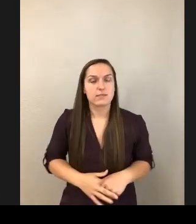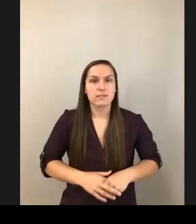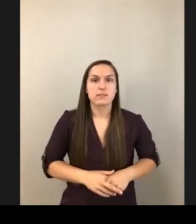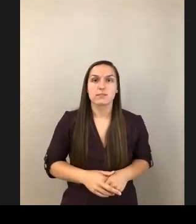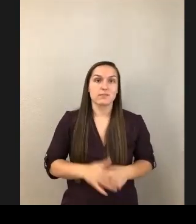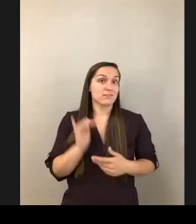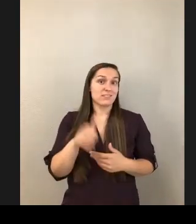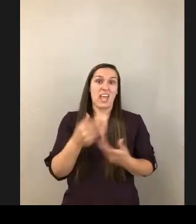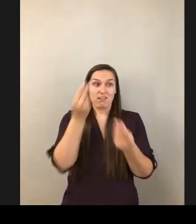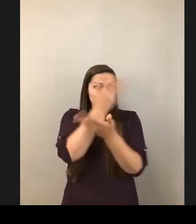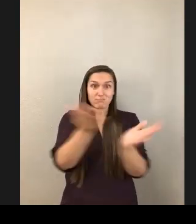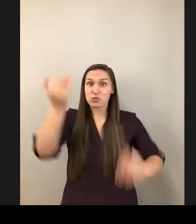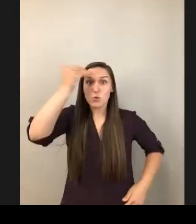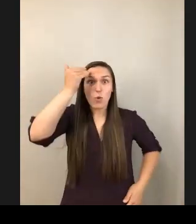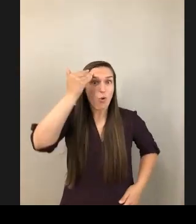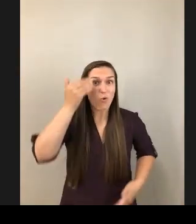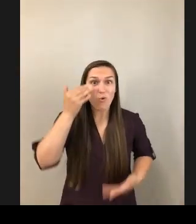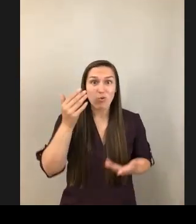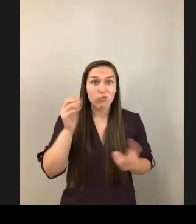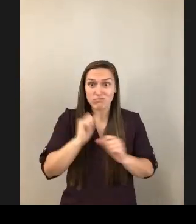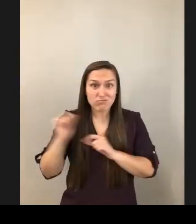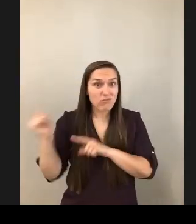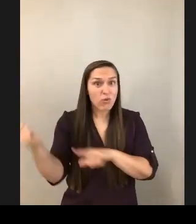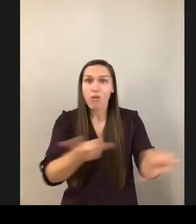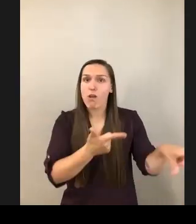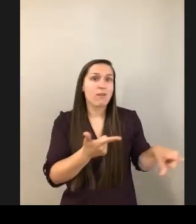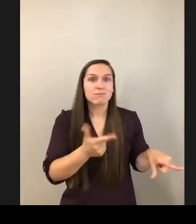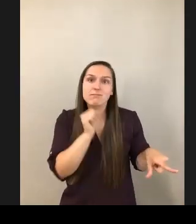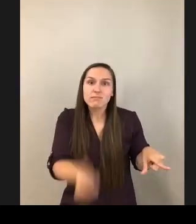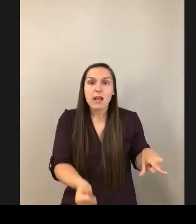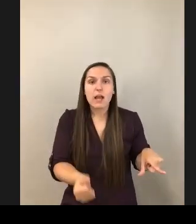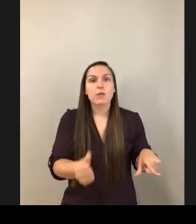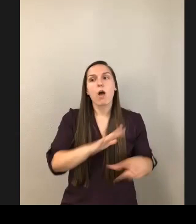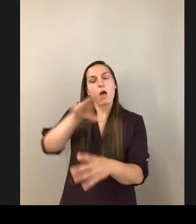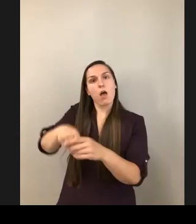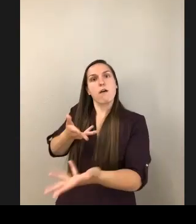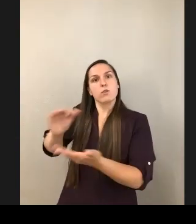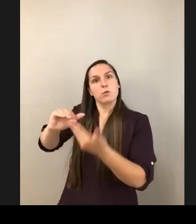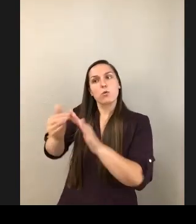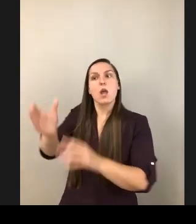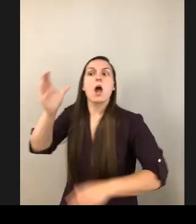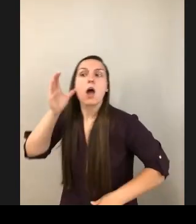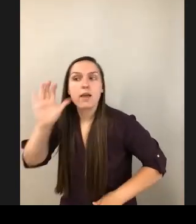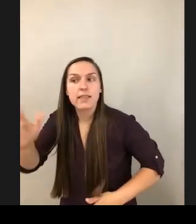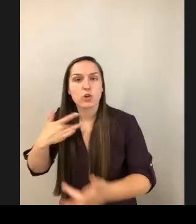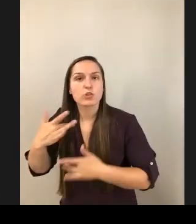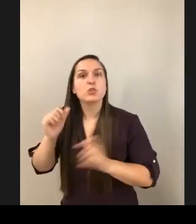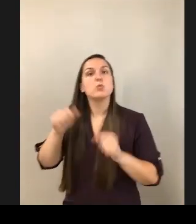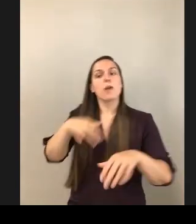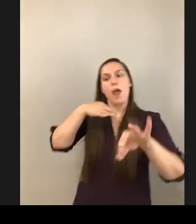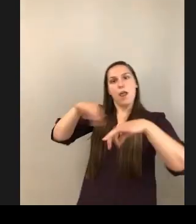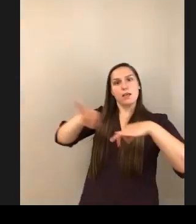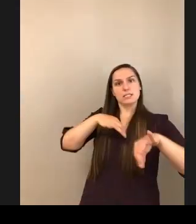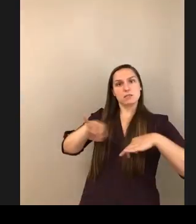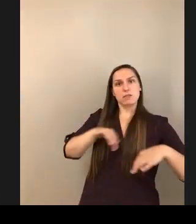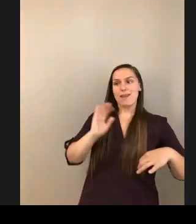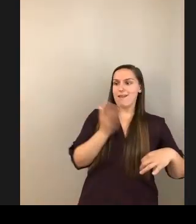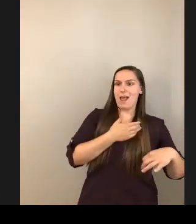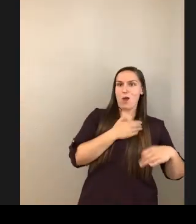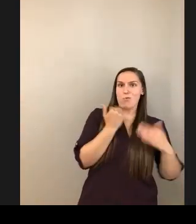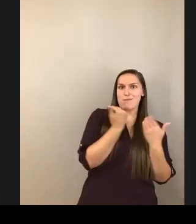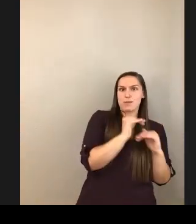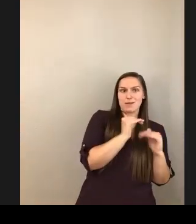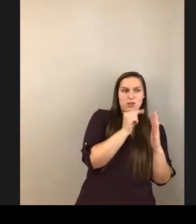tener su día en la corte también, son cosas que nos escuchan con frecuencia, pero al mismo tiempo que escuchamos sus